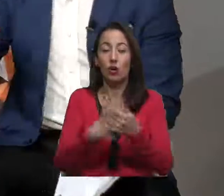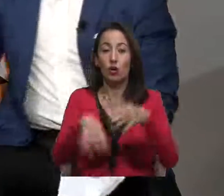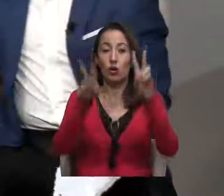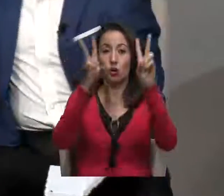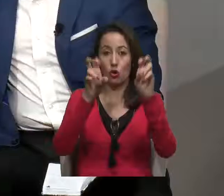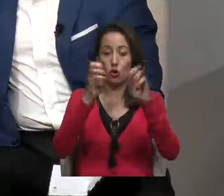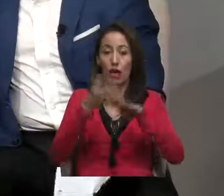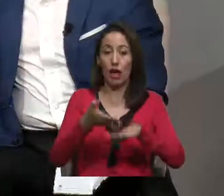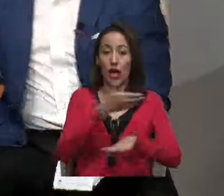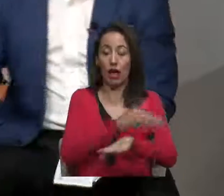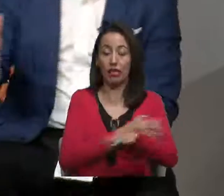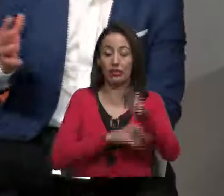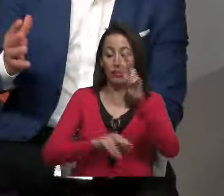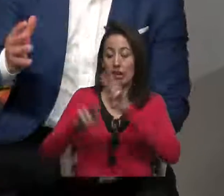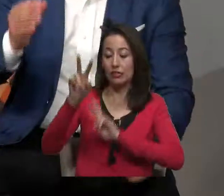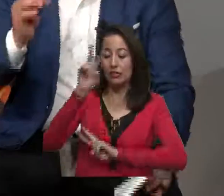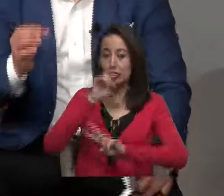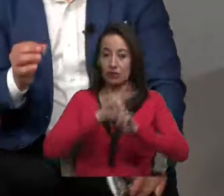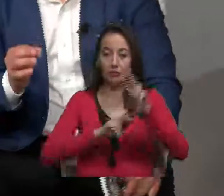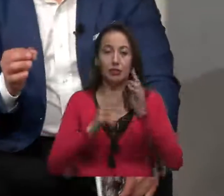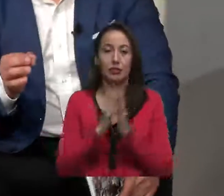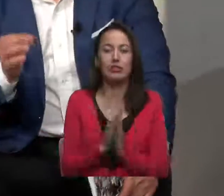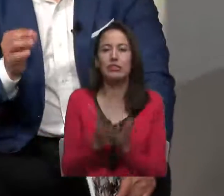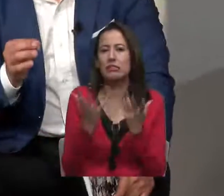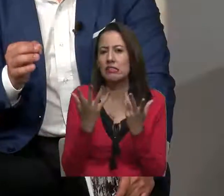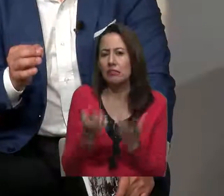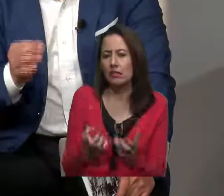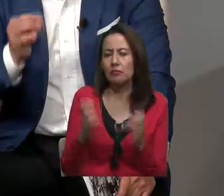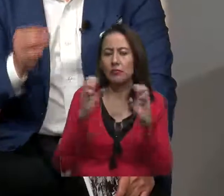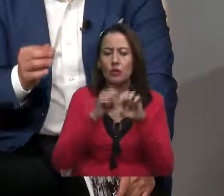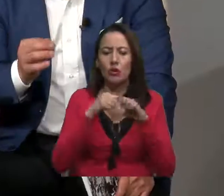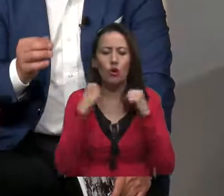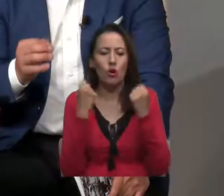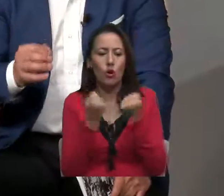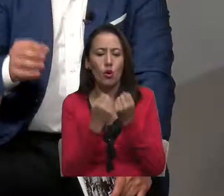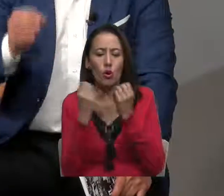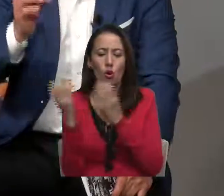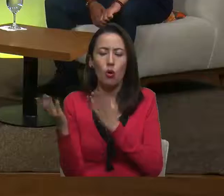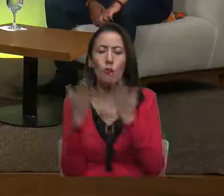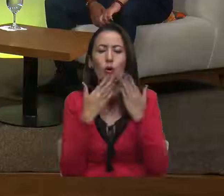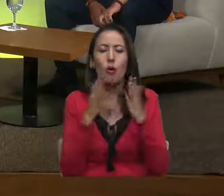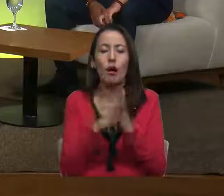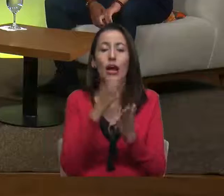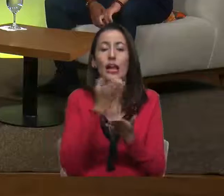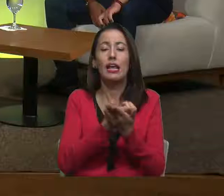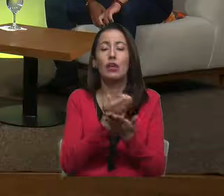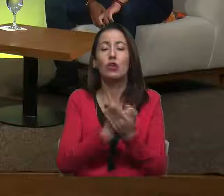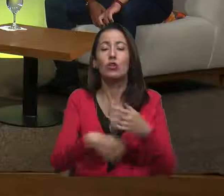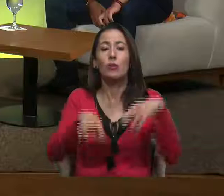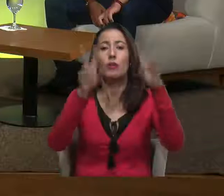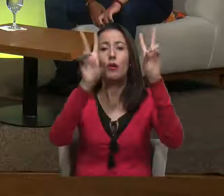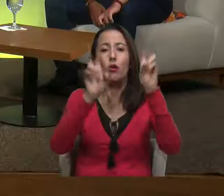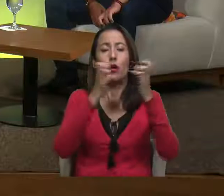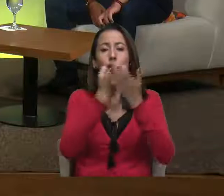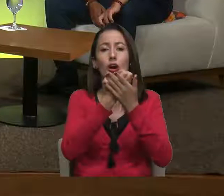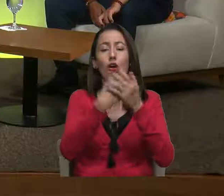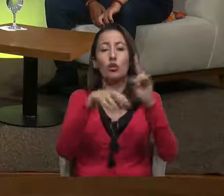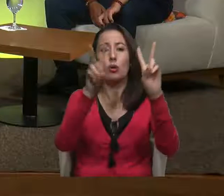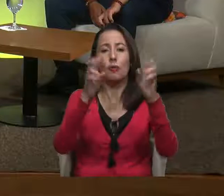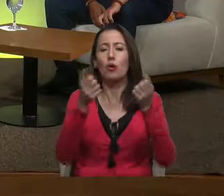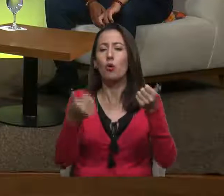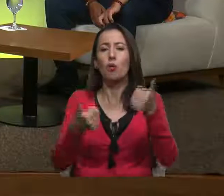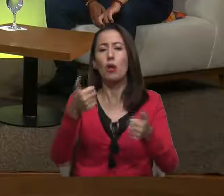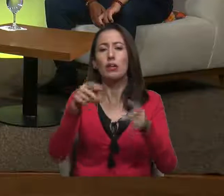revisar la caja de sorpresas quisiéramos pedirle al candidato paúl carrasco que precise en qué consiste su propuesta en materia